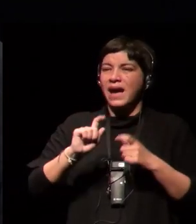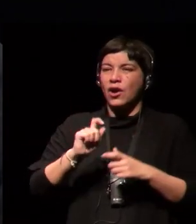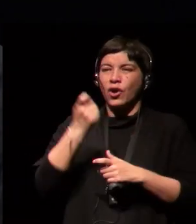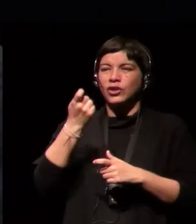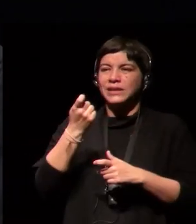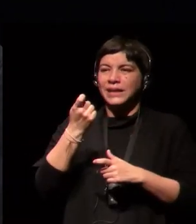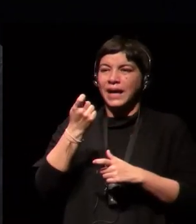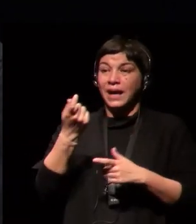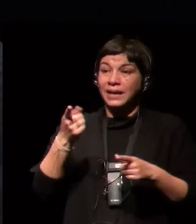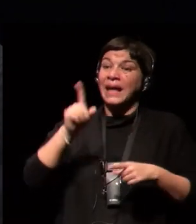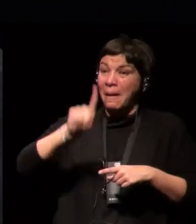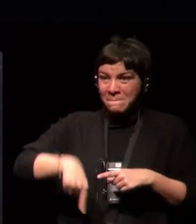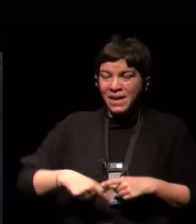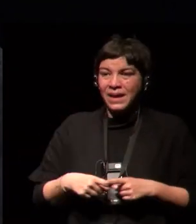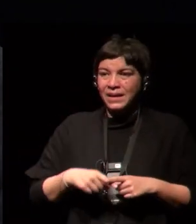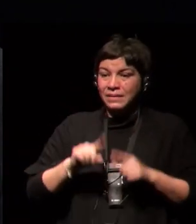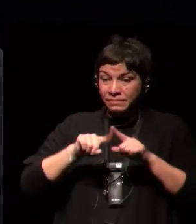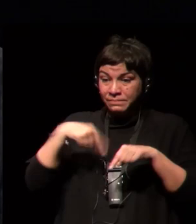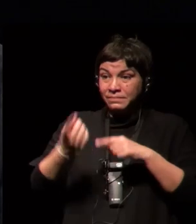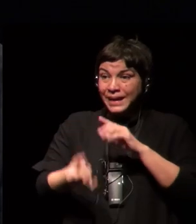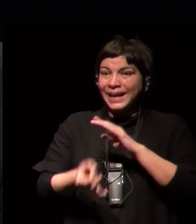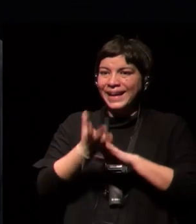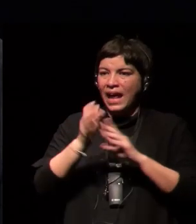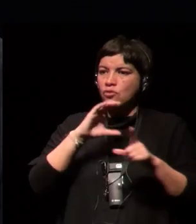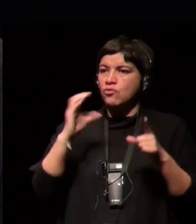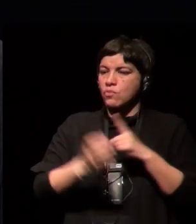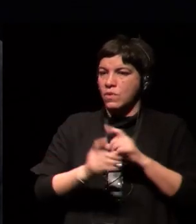crear comunidad y cambio.